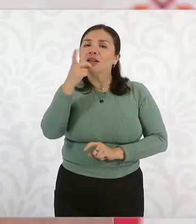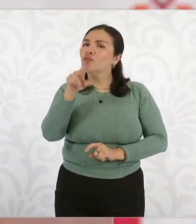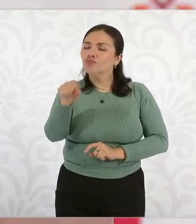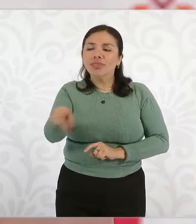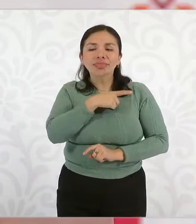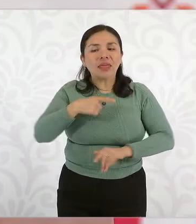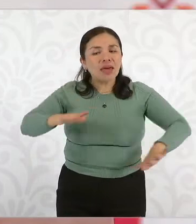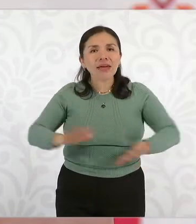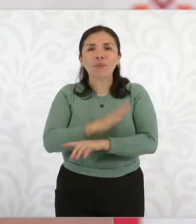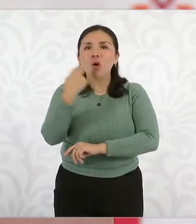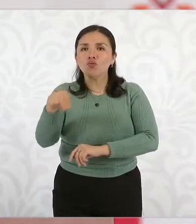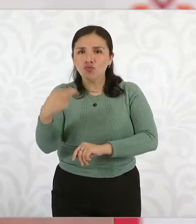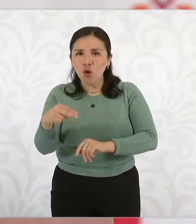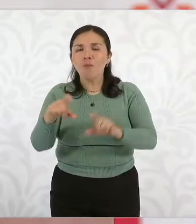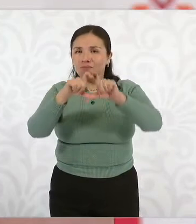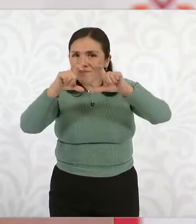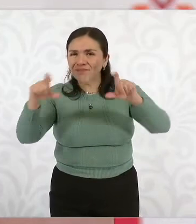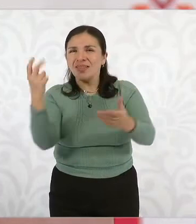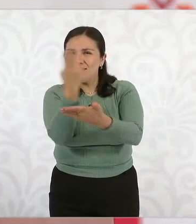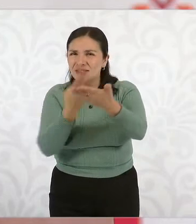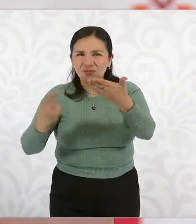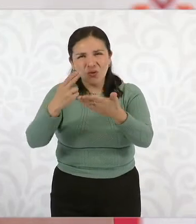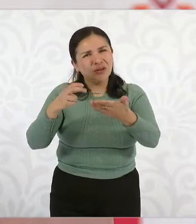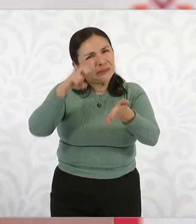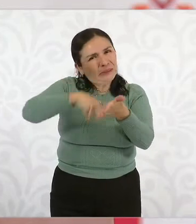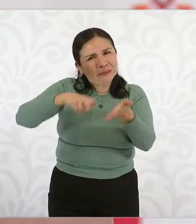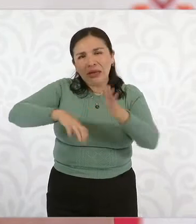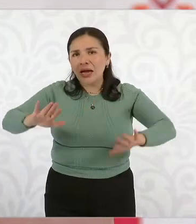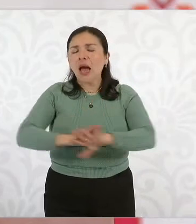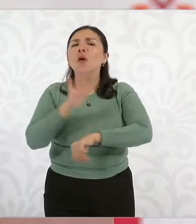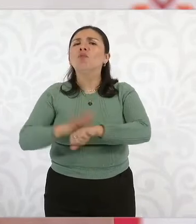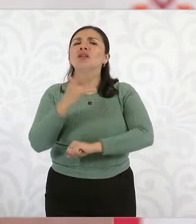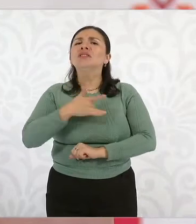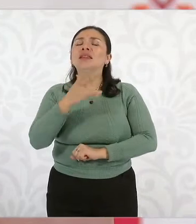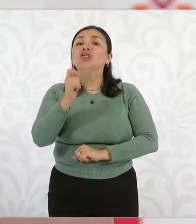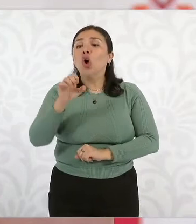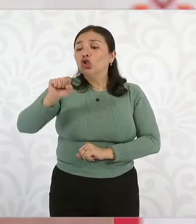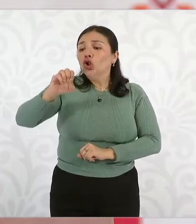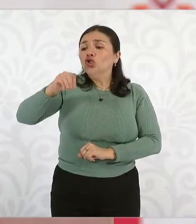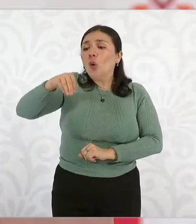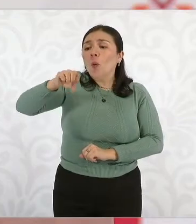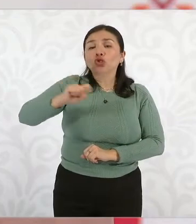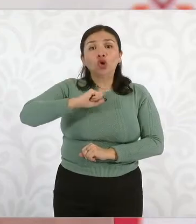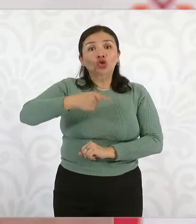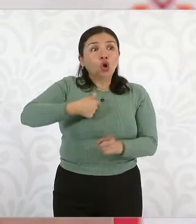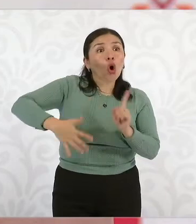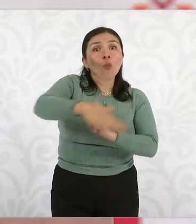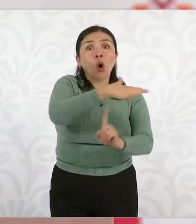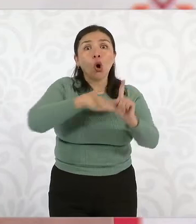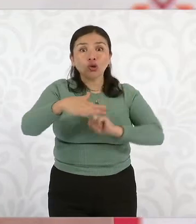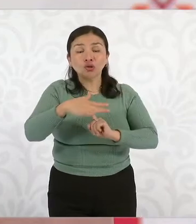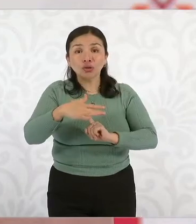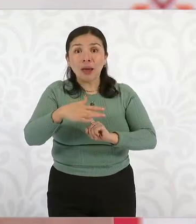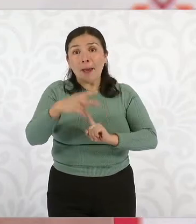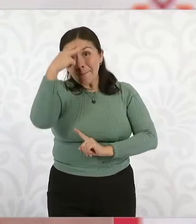denominación, emblema y elementos gráficos al estimar que el verbo somos en combinación